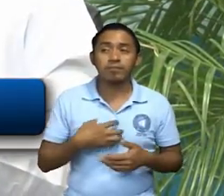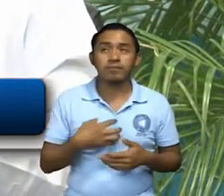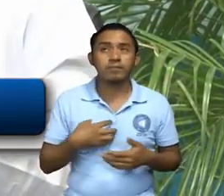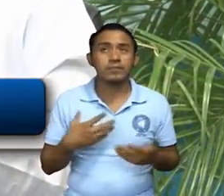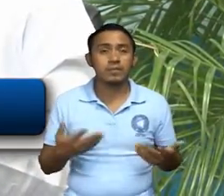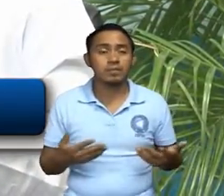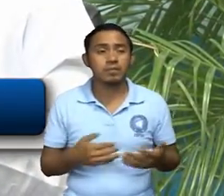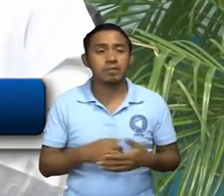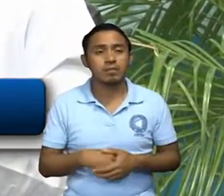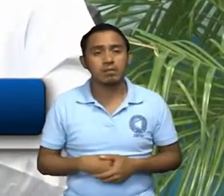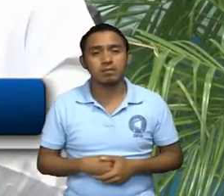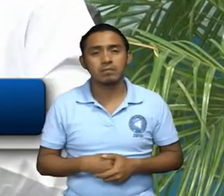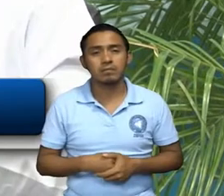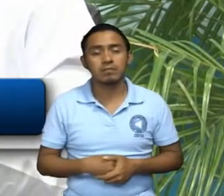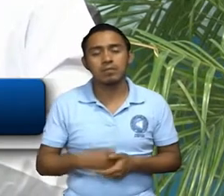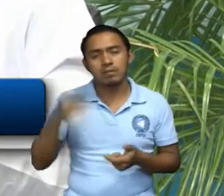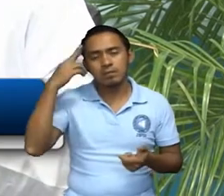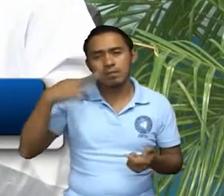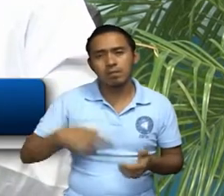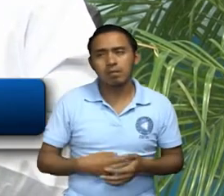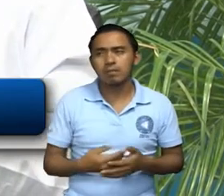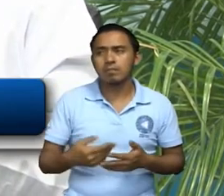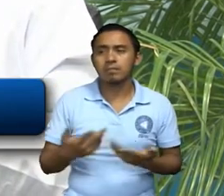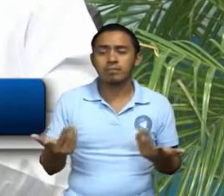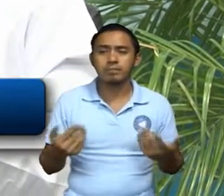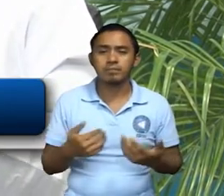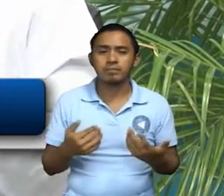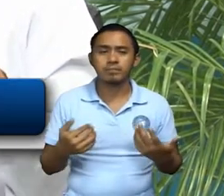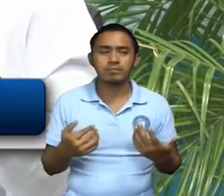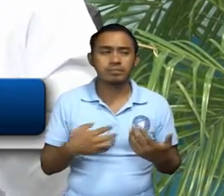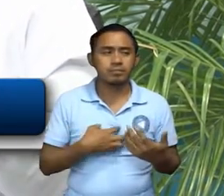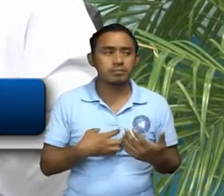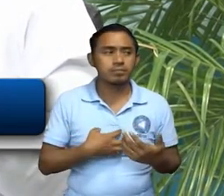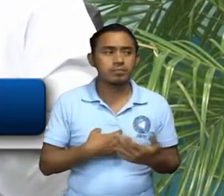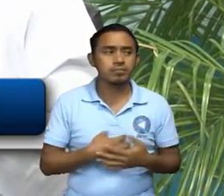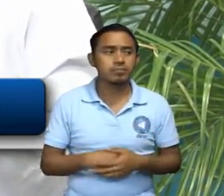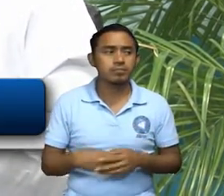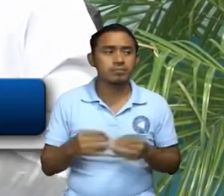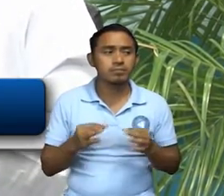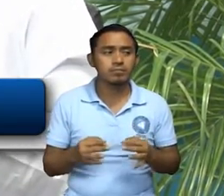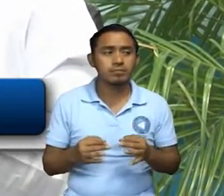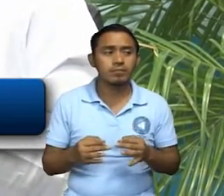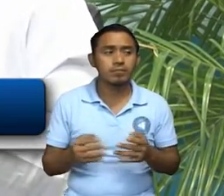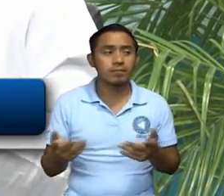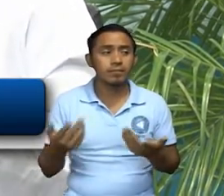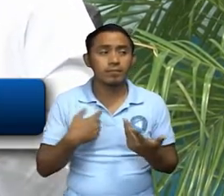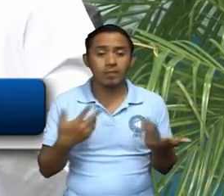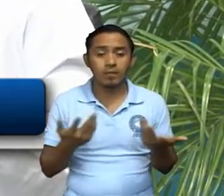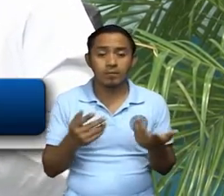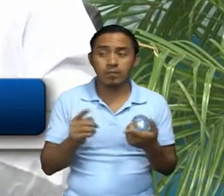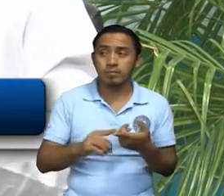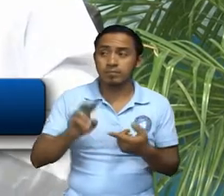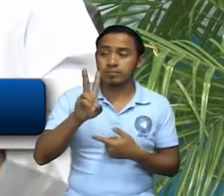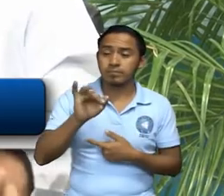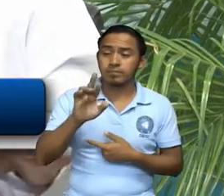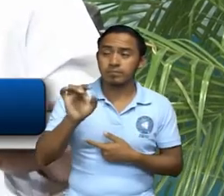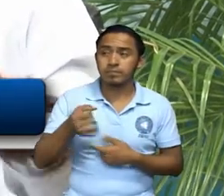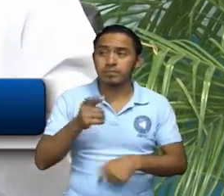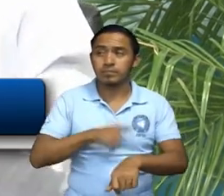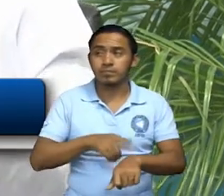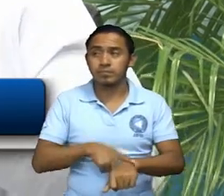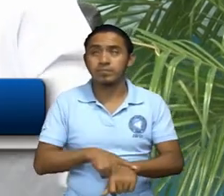antialérgicos, acetaminofén. Porque recuerda que los cuadros gripales son generalmente por virus. Y los virus son por tiempo. O sea, tienes